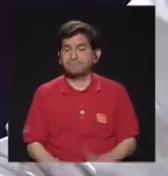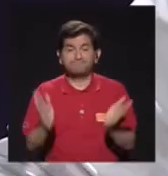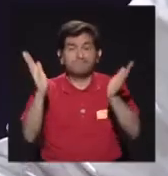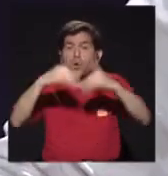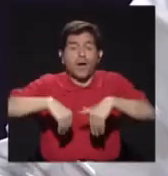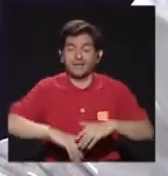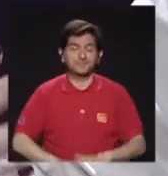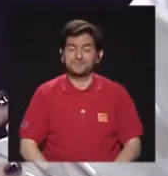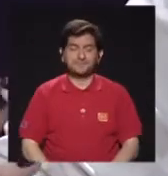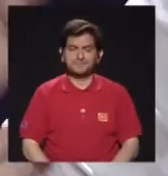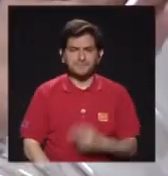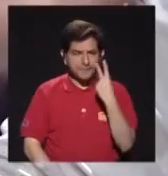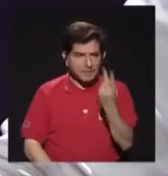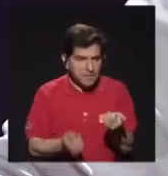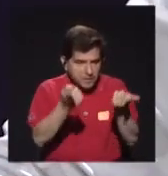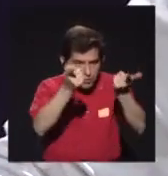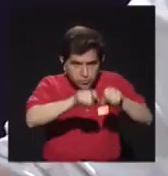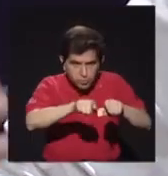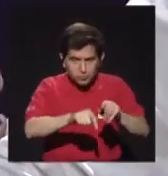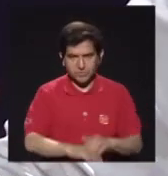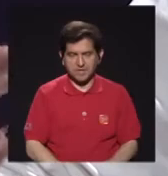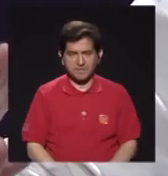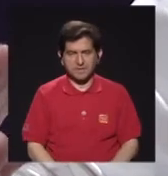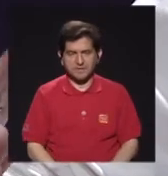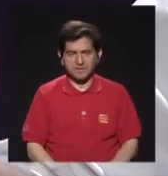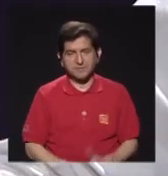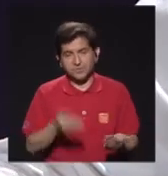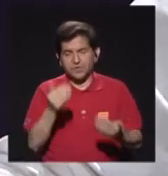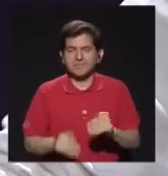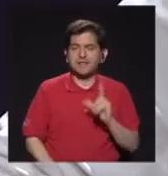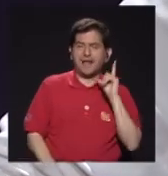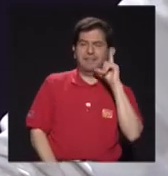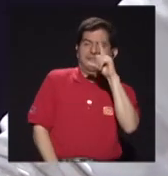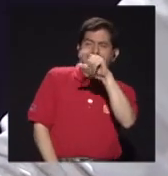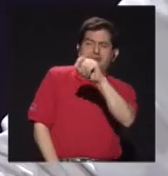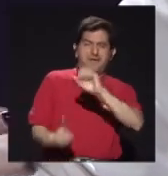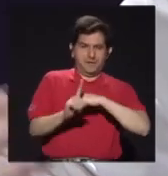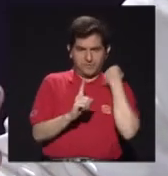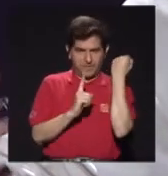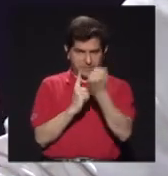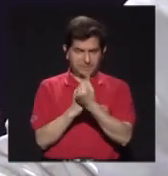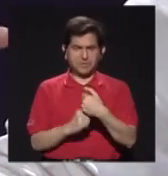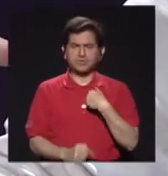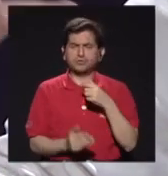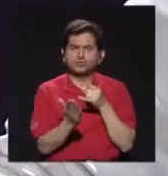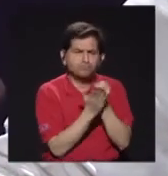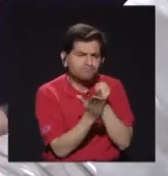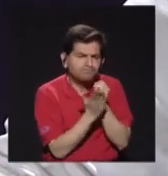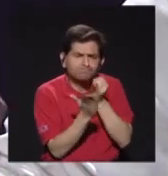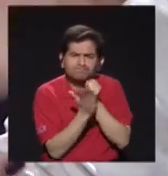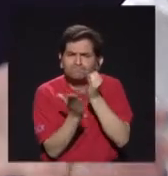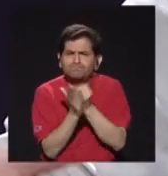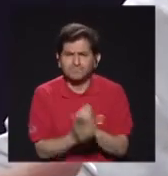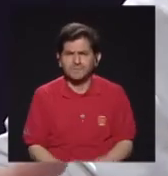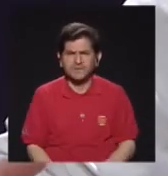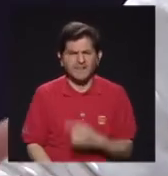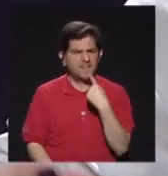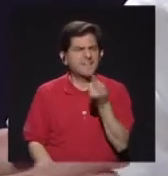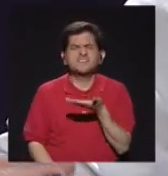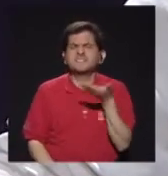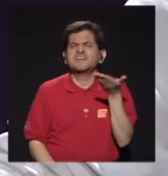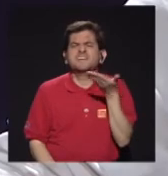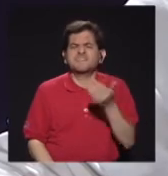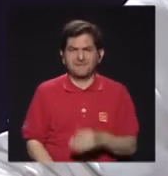hay yo viendo lo que había pasado desde la barrera digámoslo así me puse a investigar de qué era lo que decía